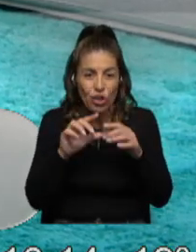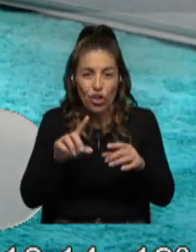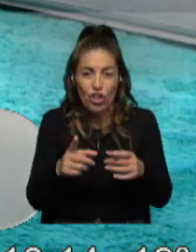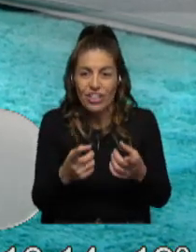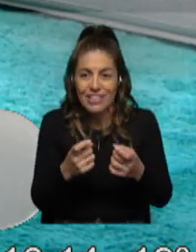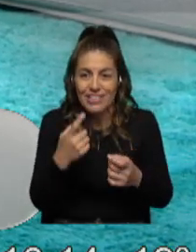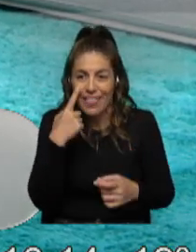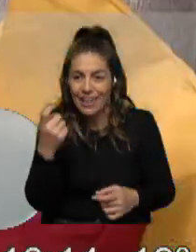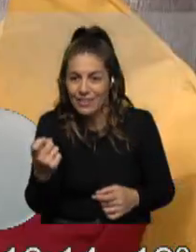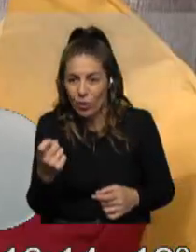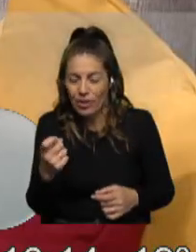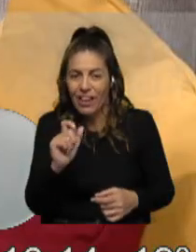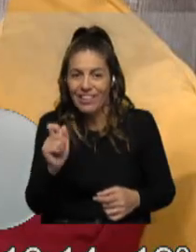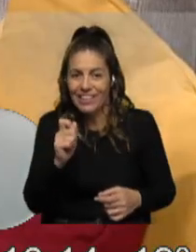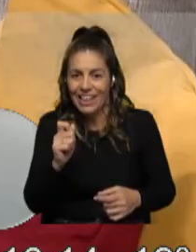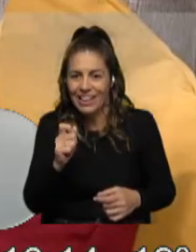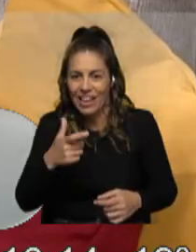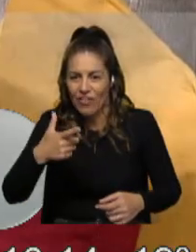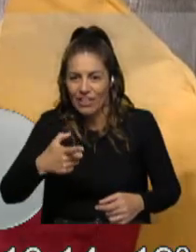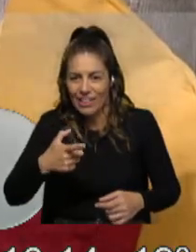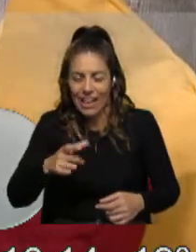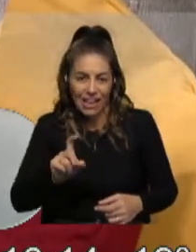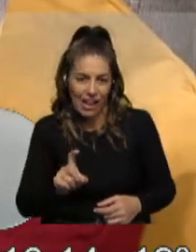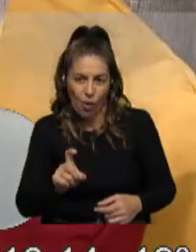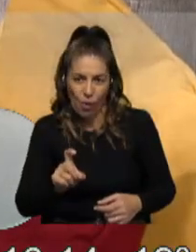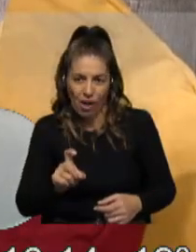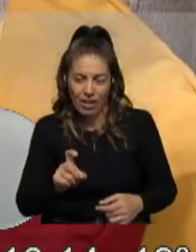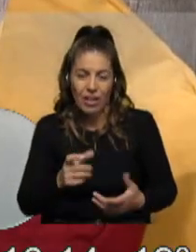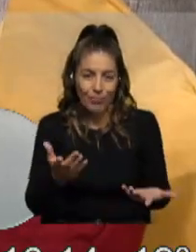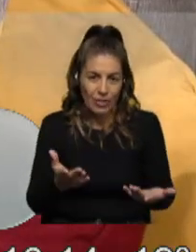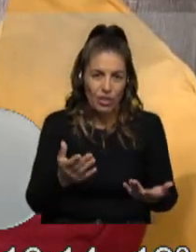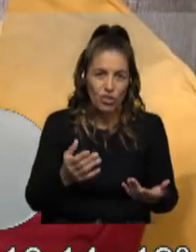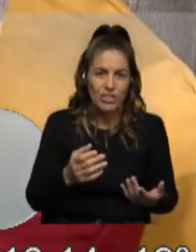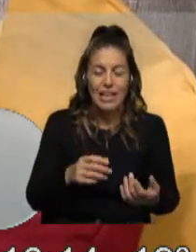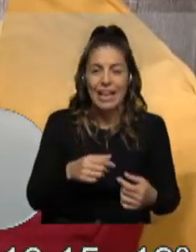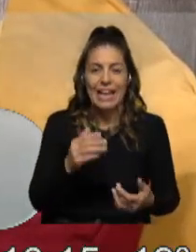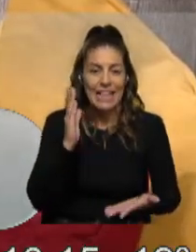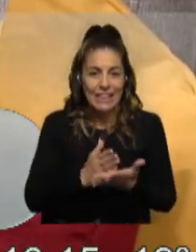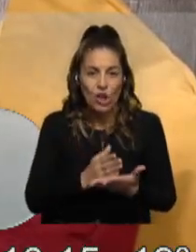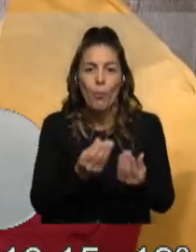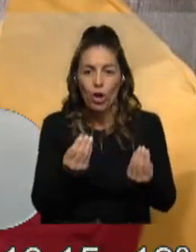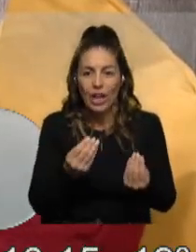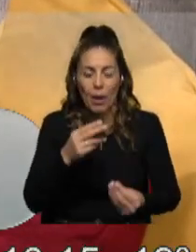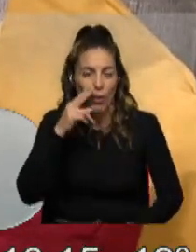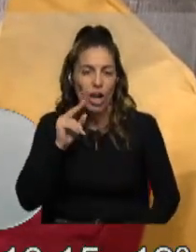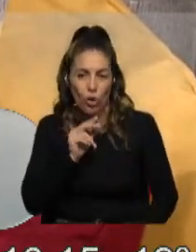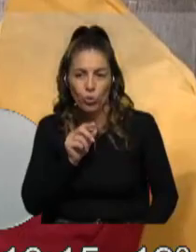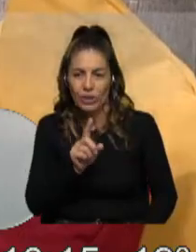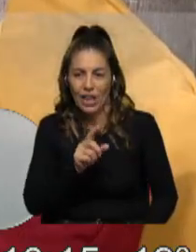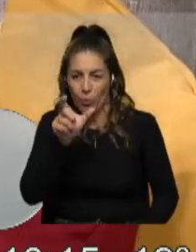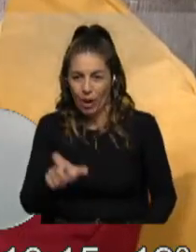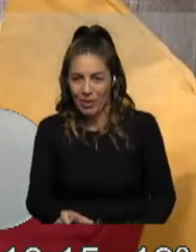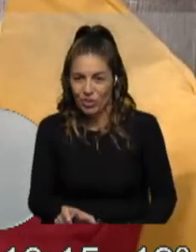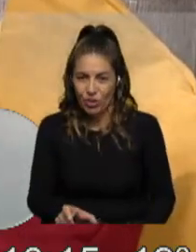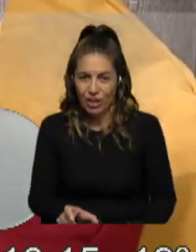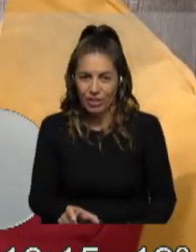es el castigo aparece por la conducta que voy a hacer y no por la persona que me lo va a dar. Entonces, muchas veces se extingue. Y la tercera agresividad, que es